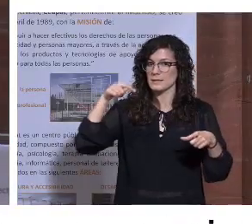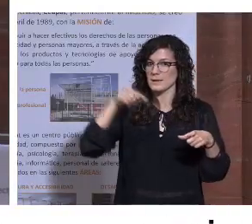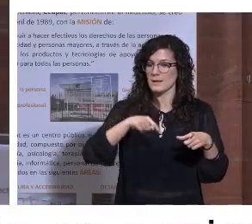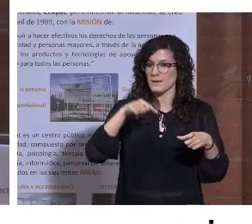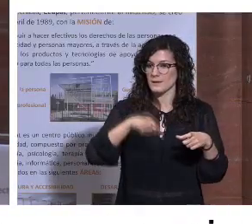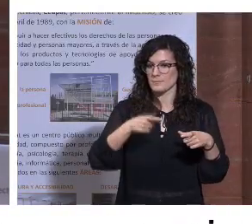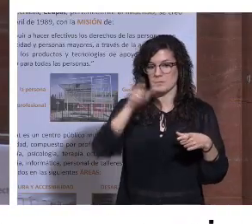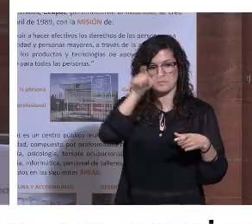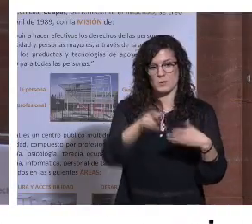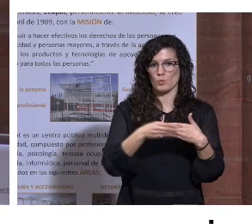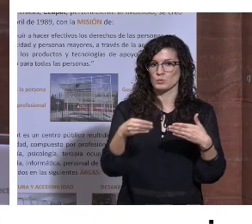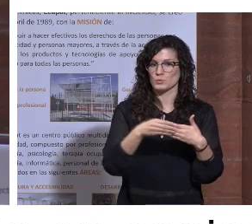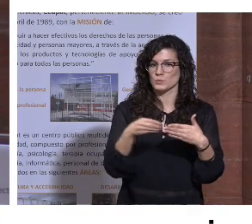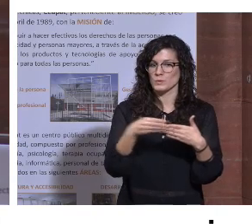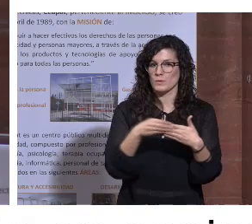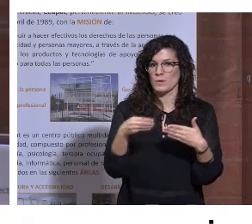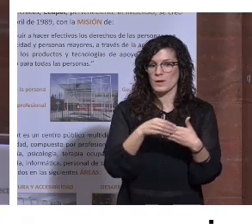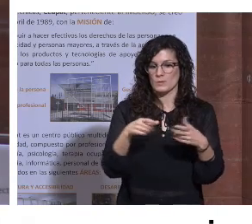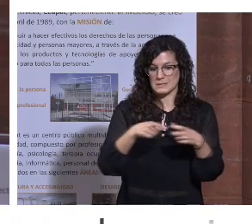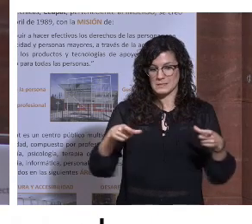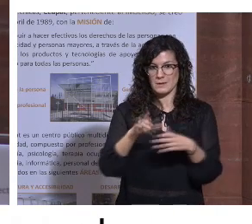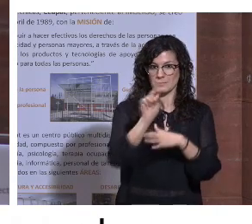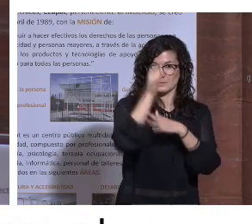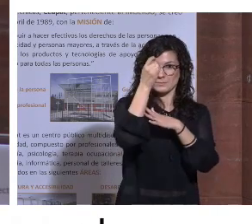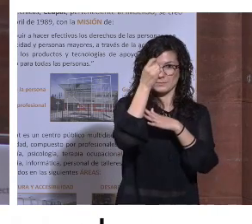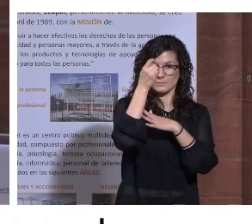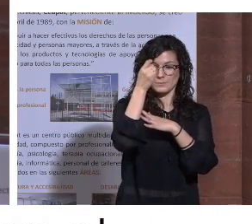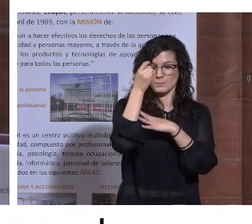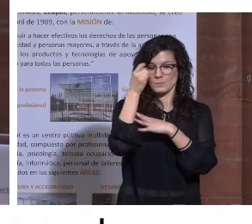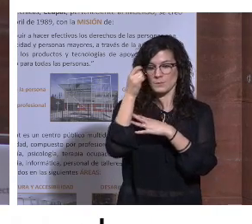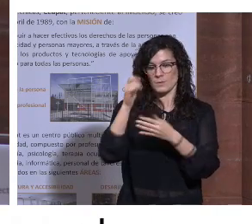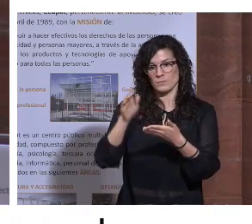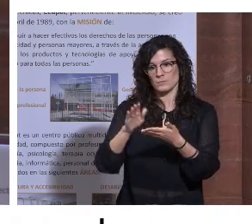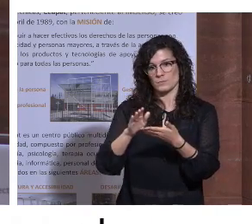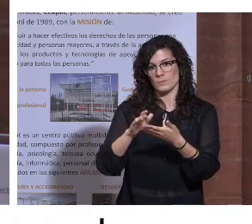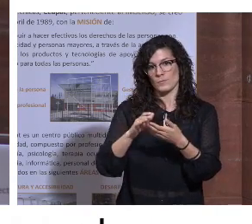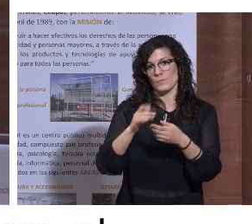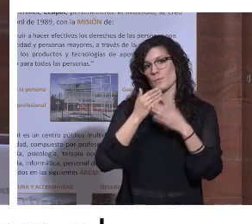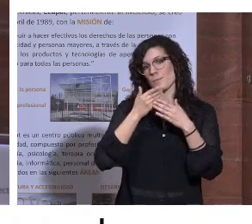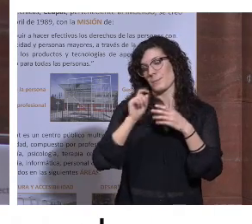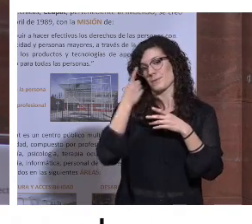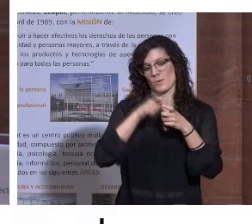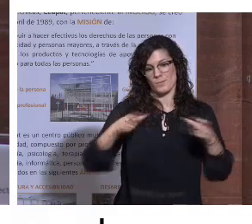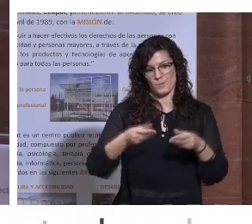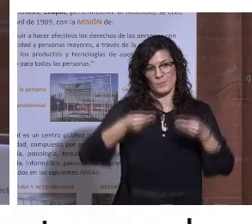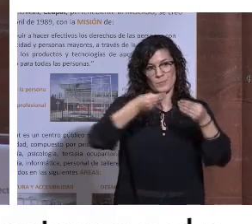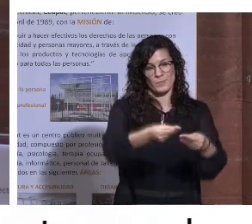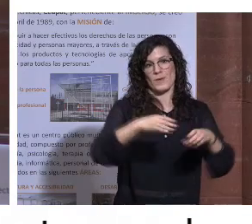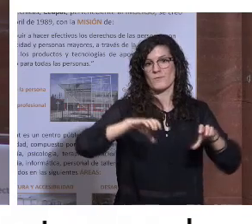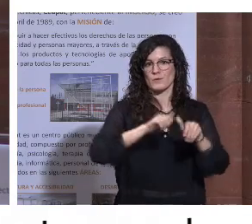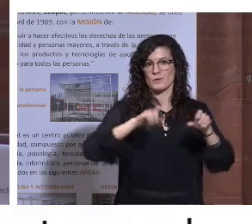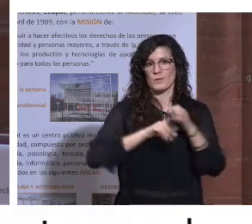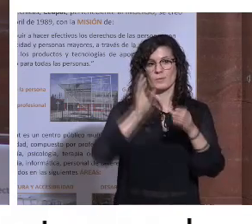el usuario conseguía una parte. Al entregarlo al fisioterapeuta, se iba a sus programas